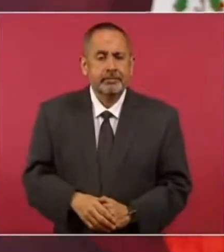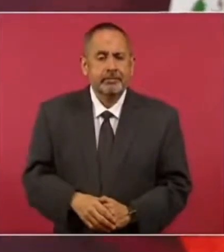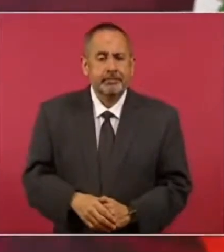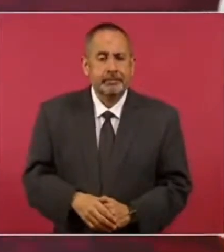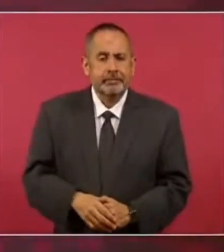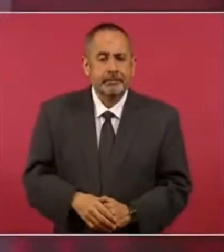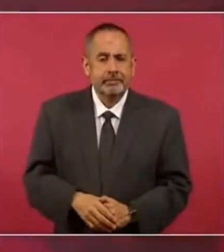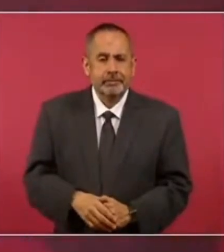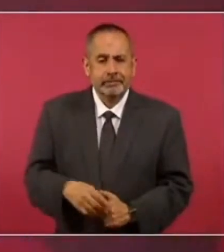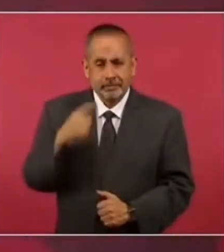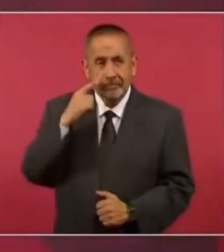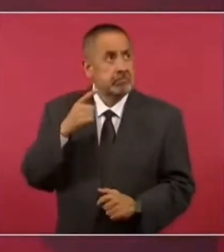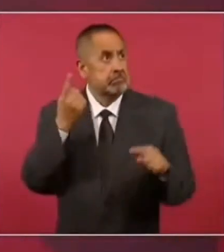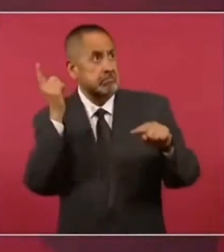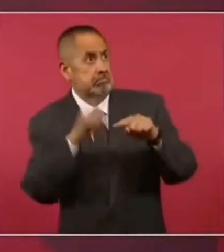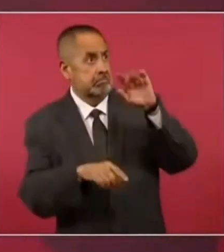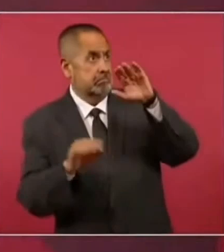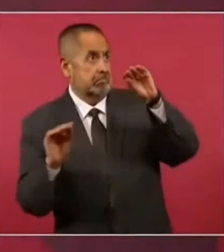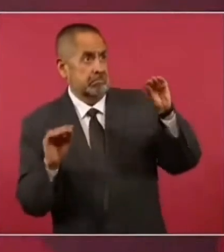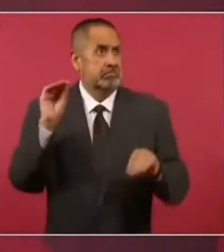No abajo los de arriba.